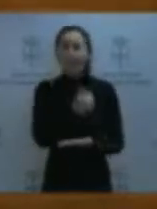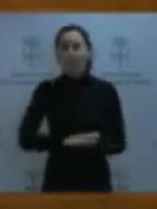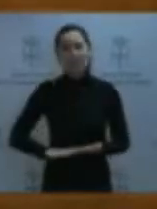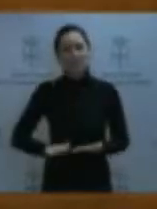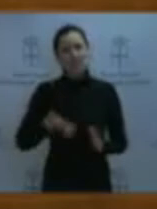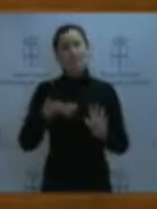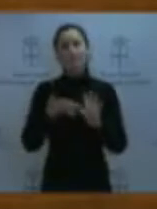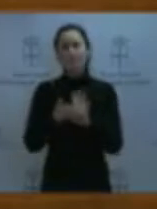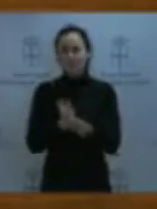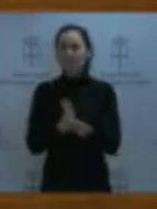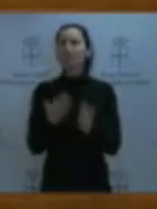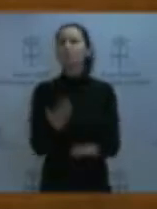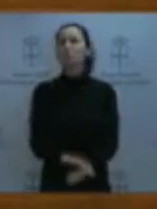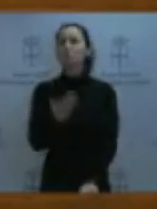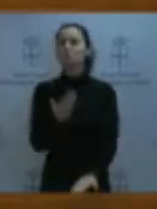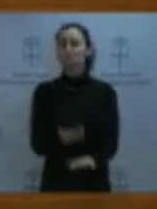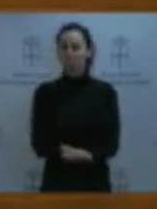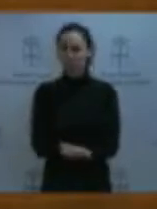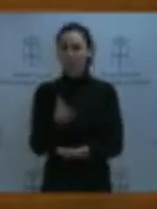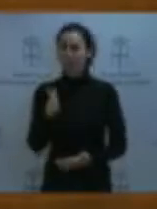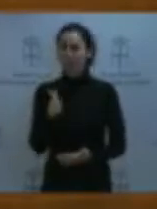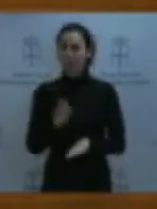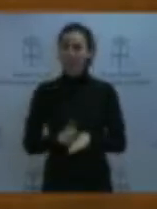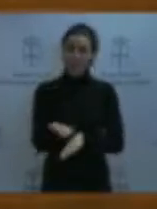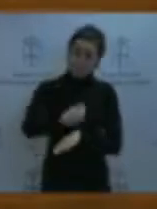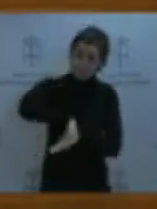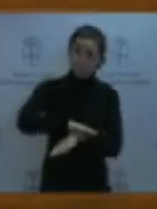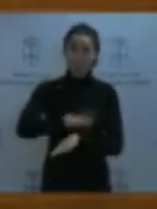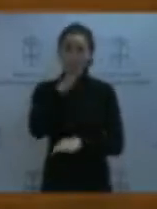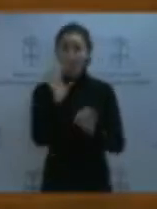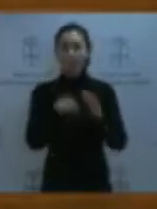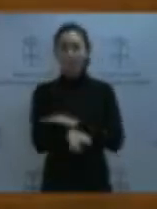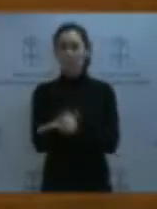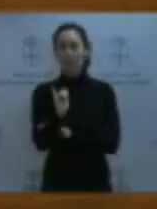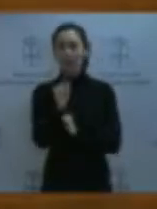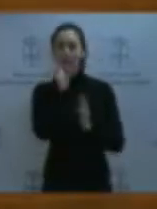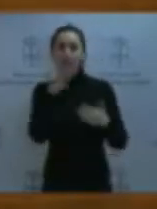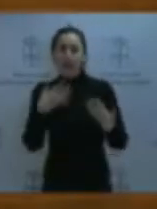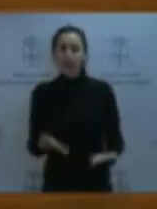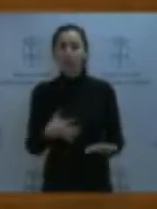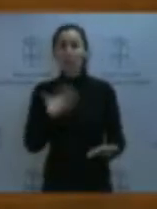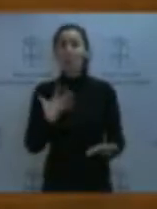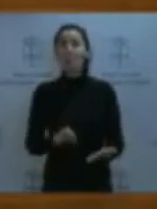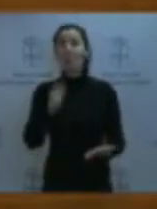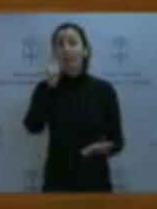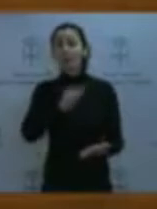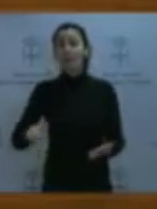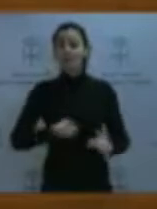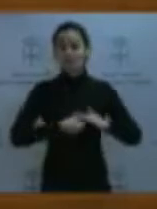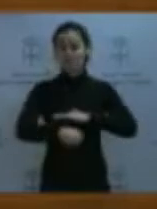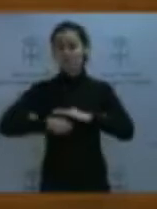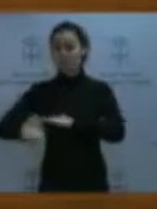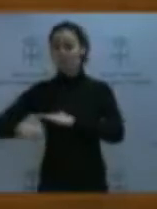deja bien claro que es un derecho para todo el mundo, porque el que tiene recursos a día de hoy ya sabe dónde puede llevar los niños y las niñas. La